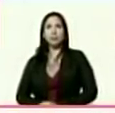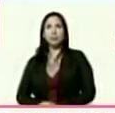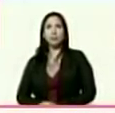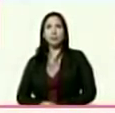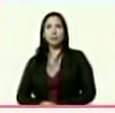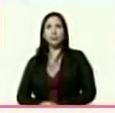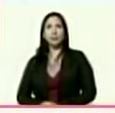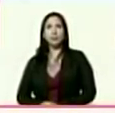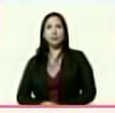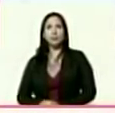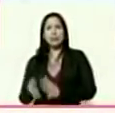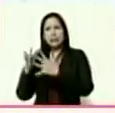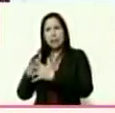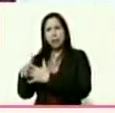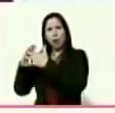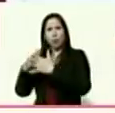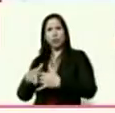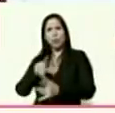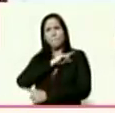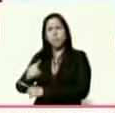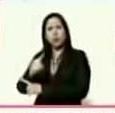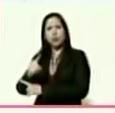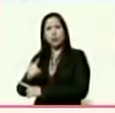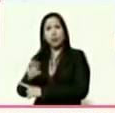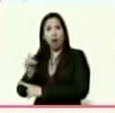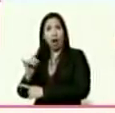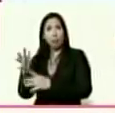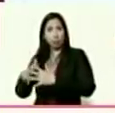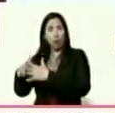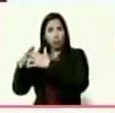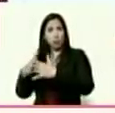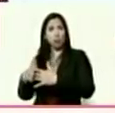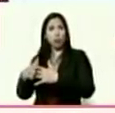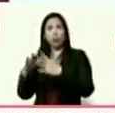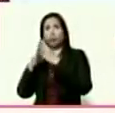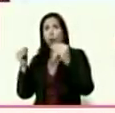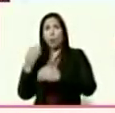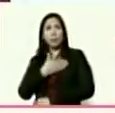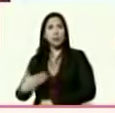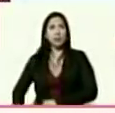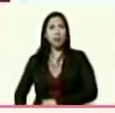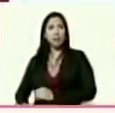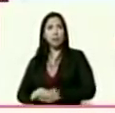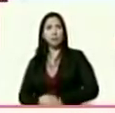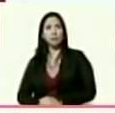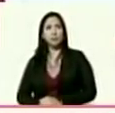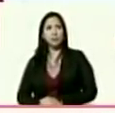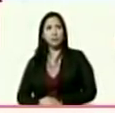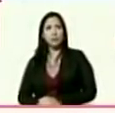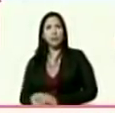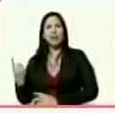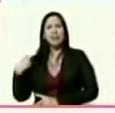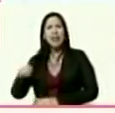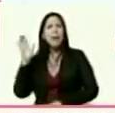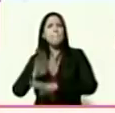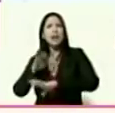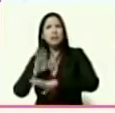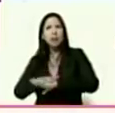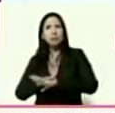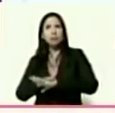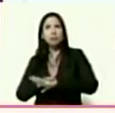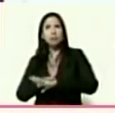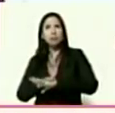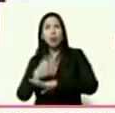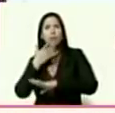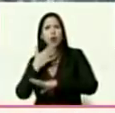Las violó. Ah, Estados Unidos le dio la orden. Así pone Estados Unidos a los presidentes. A los que tienen que pasar por